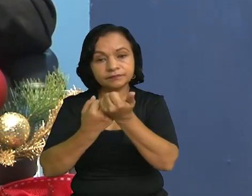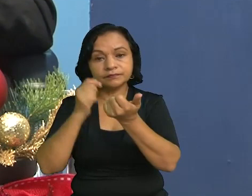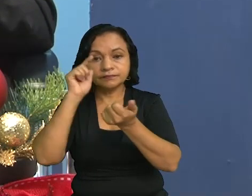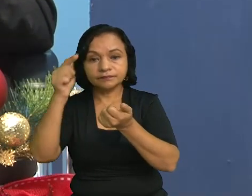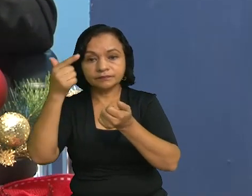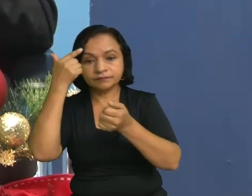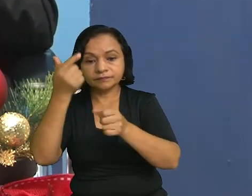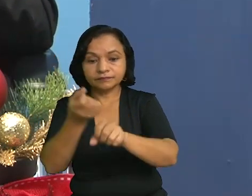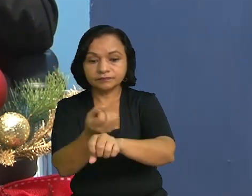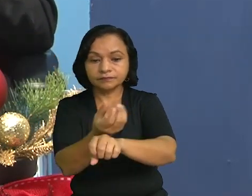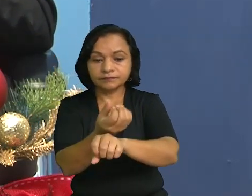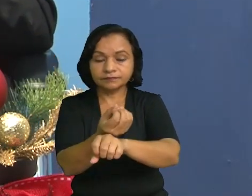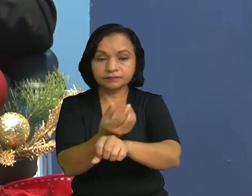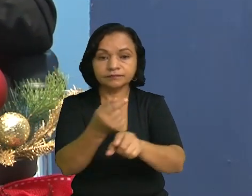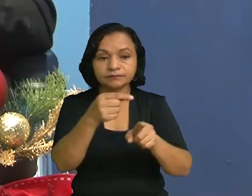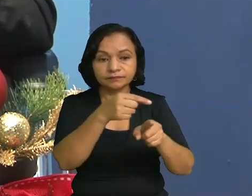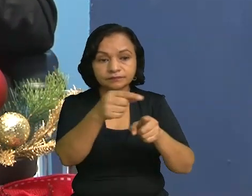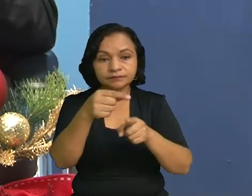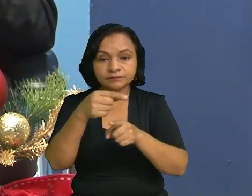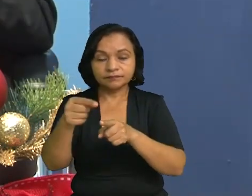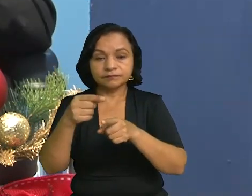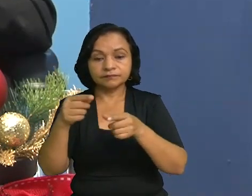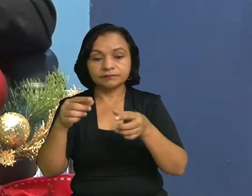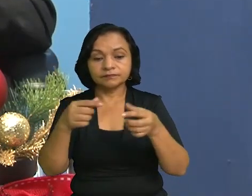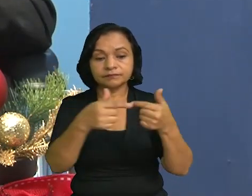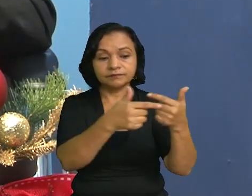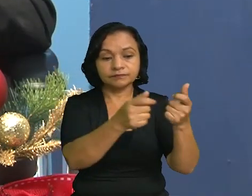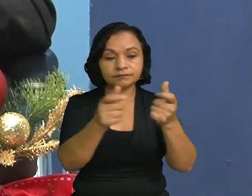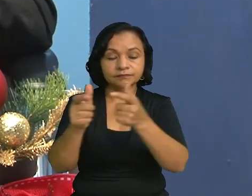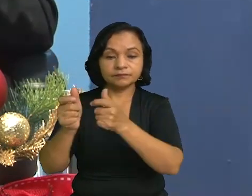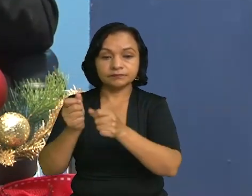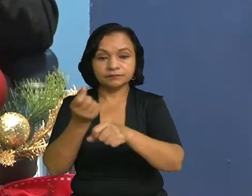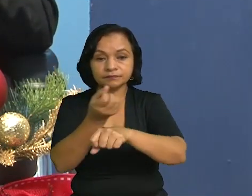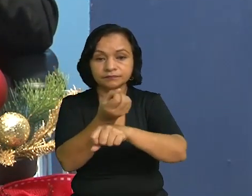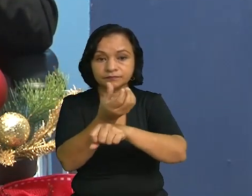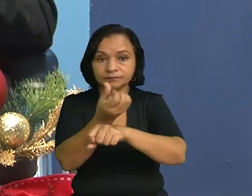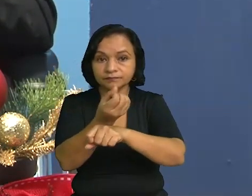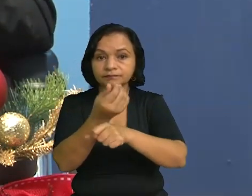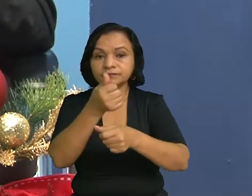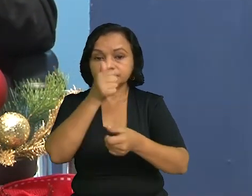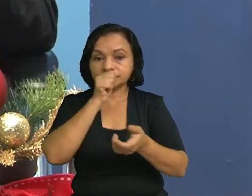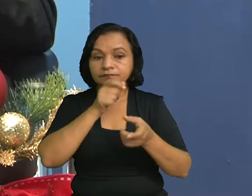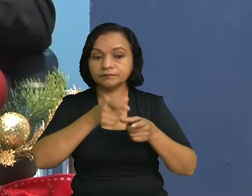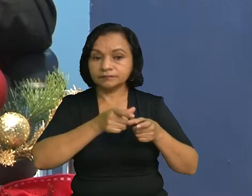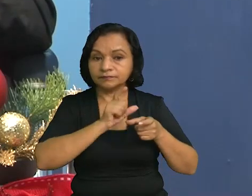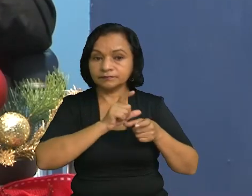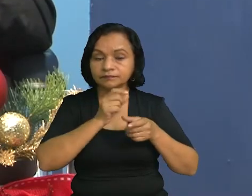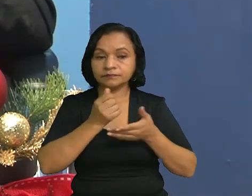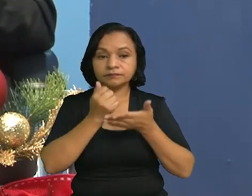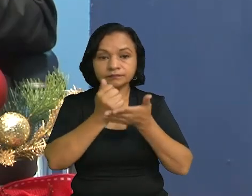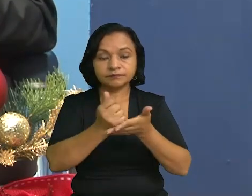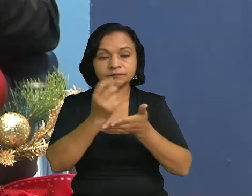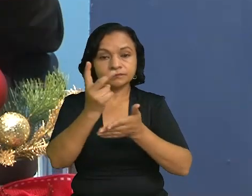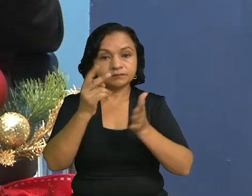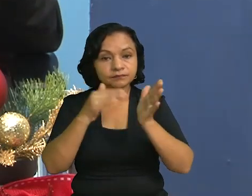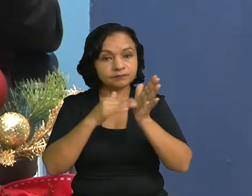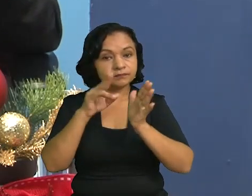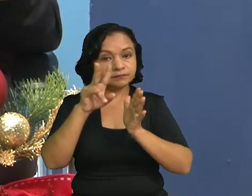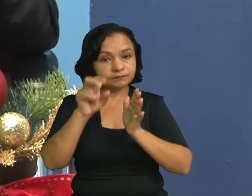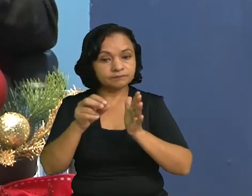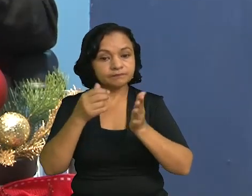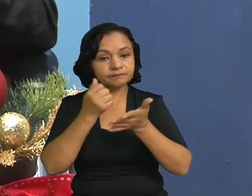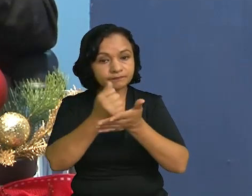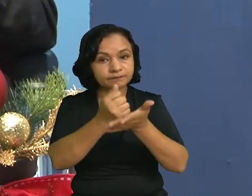gobiernos municipales a través de las unidades municipales de agua y saneamiento entonces también nos permitió durante todo este año preparar